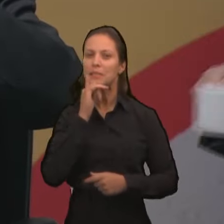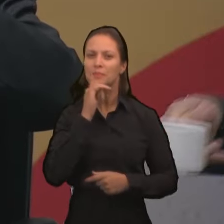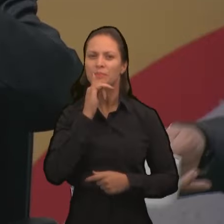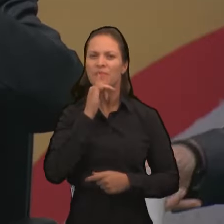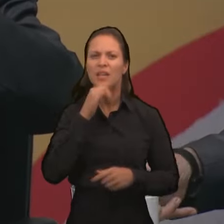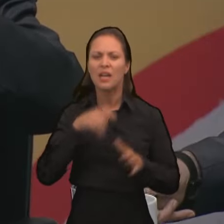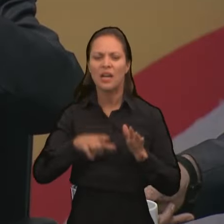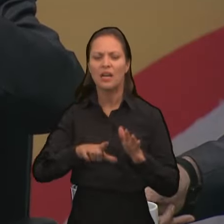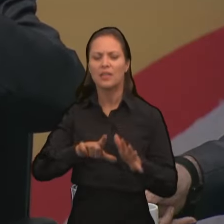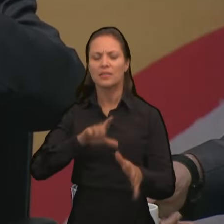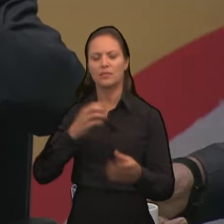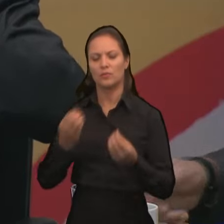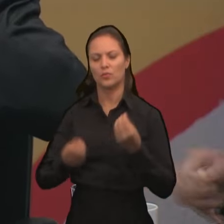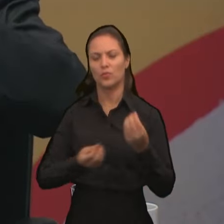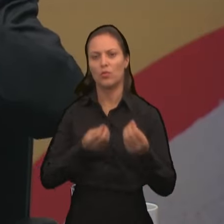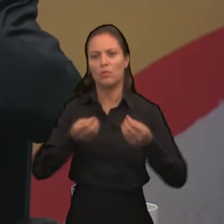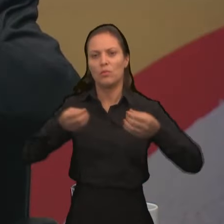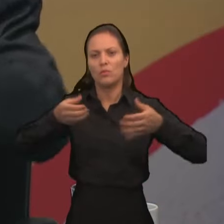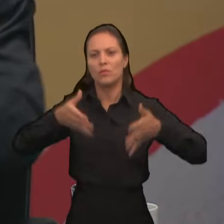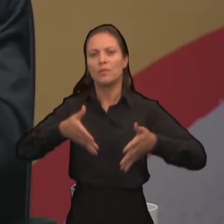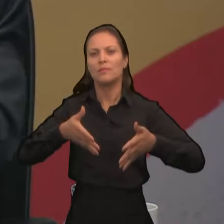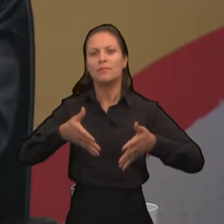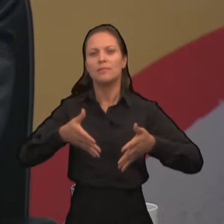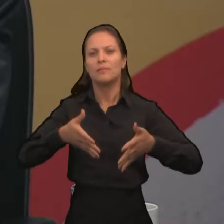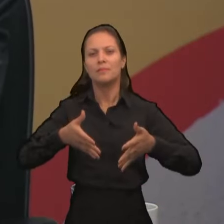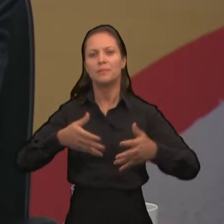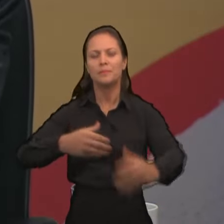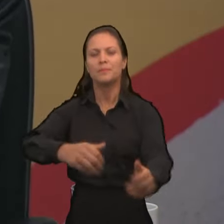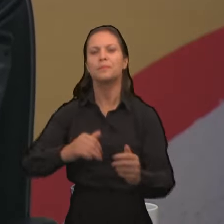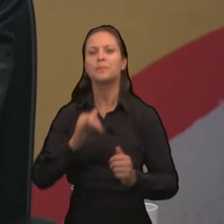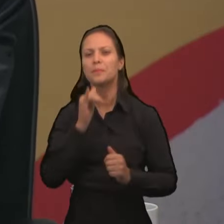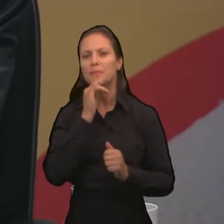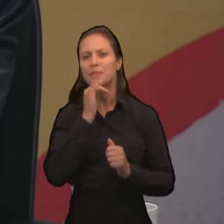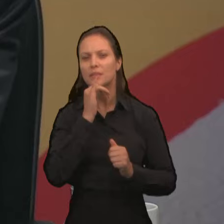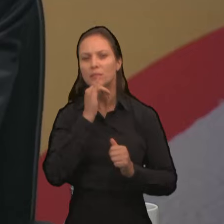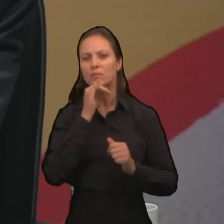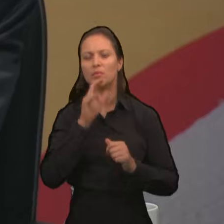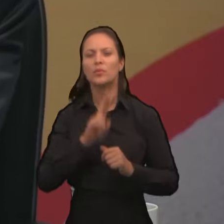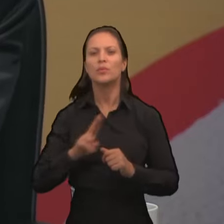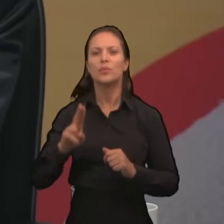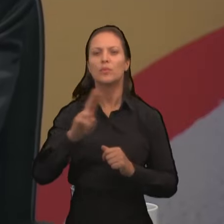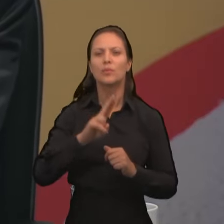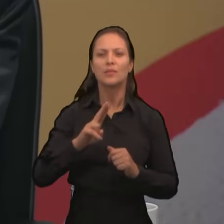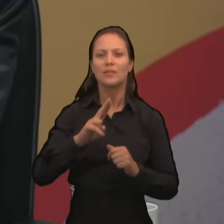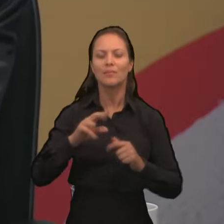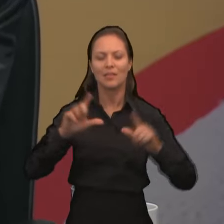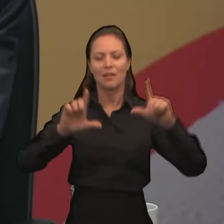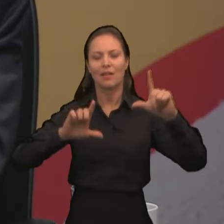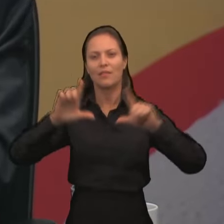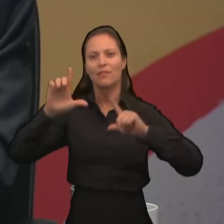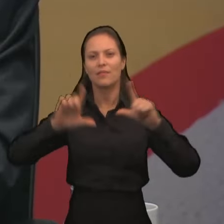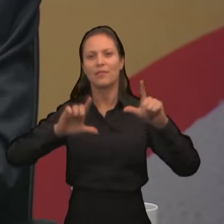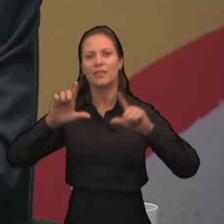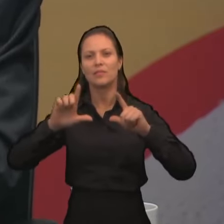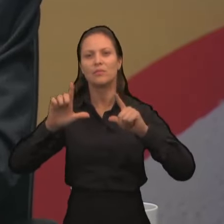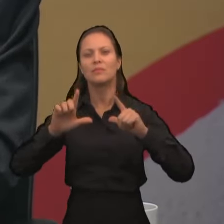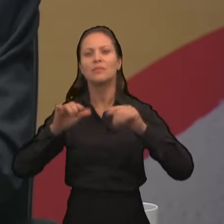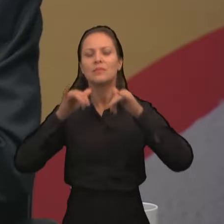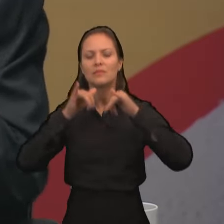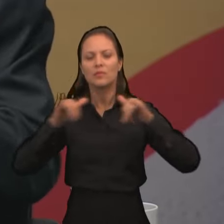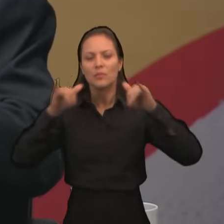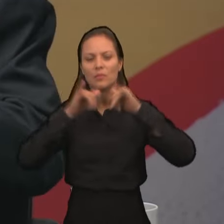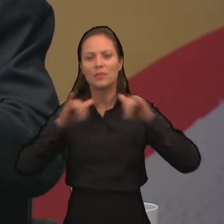llegar al espacio público, como regla general, había que usar los mecanismos de la prensa tradicional, los medios